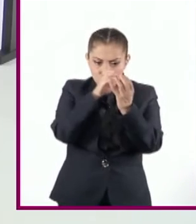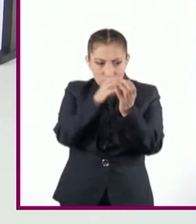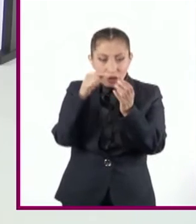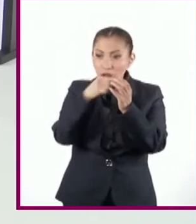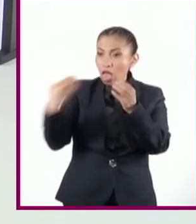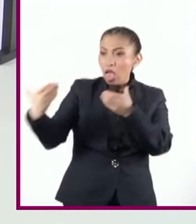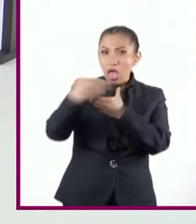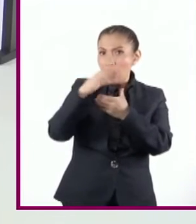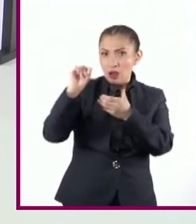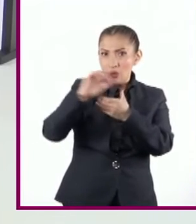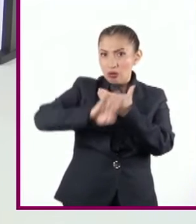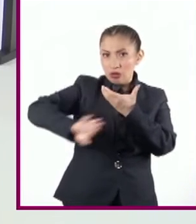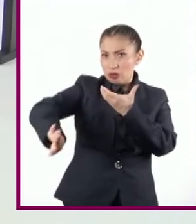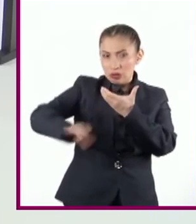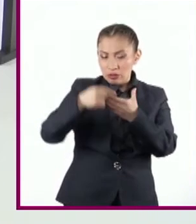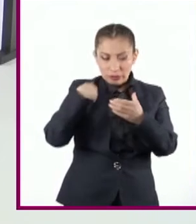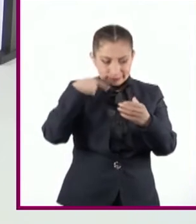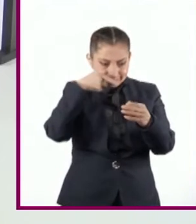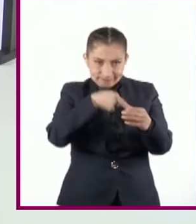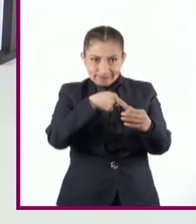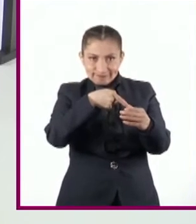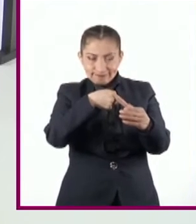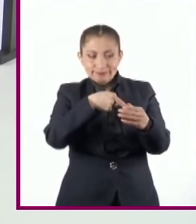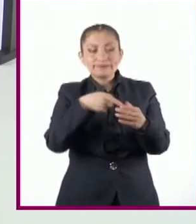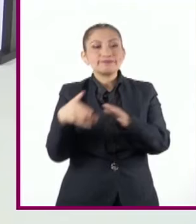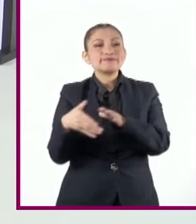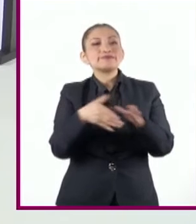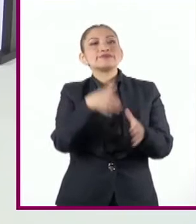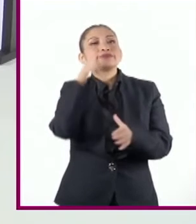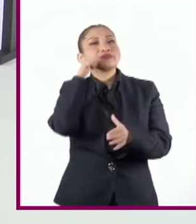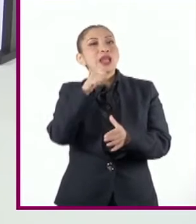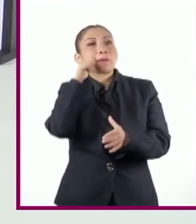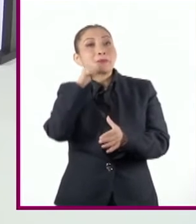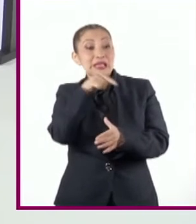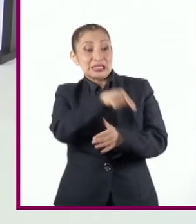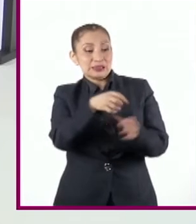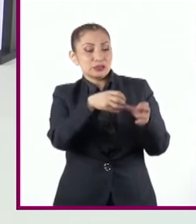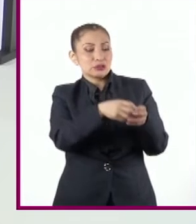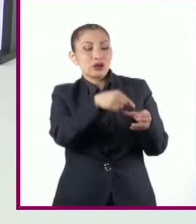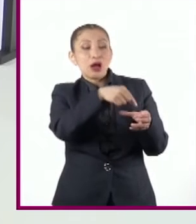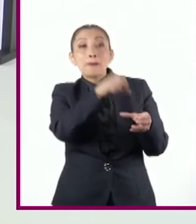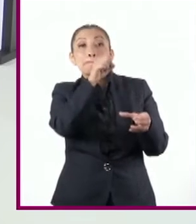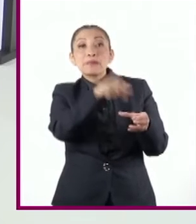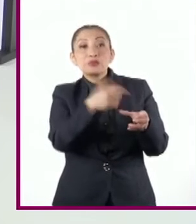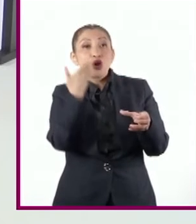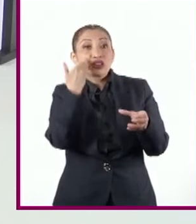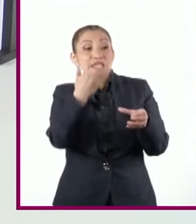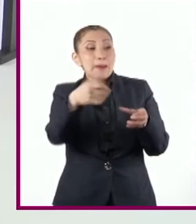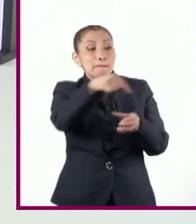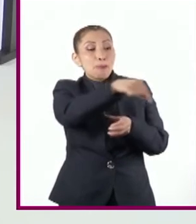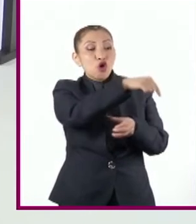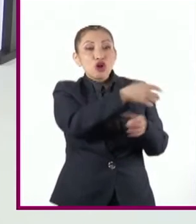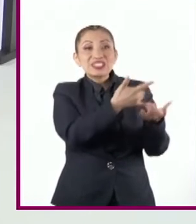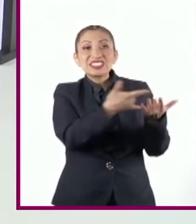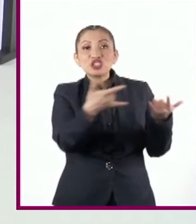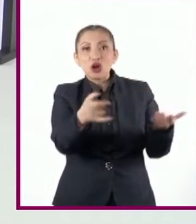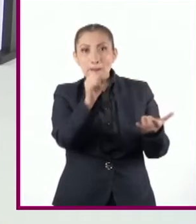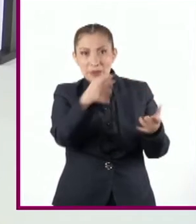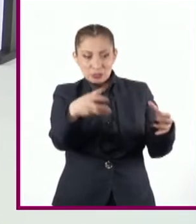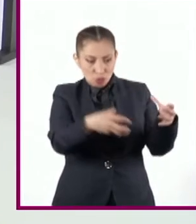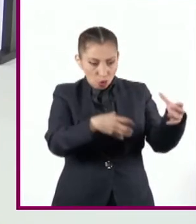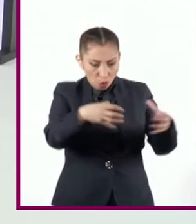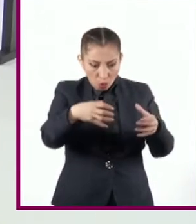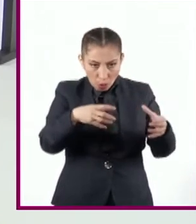la intervención de un intermediario. Por lo regular, estas pertenecen al mismo periodo histórico que se está